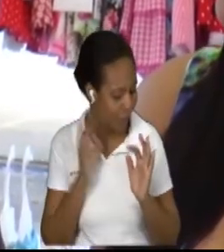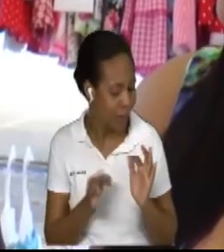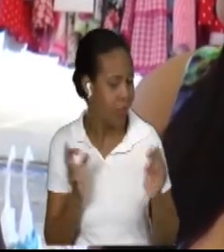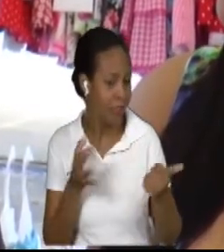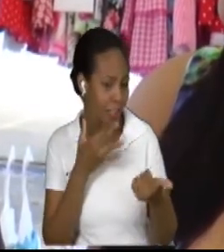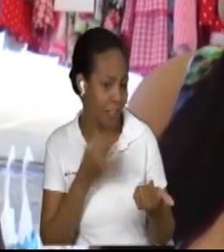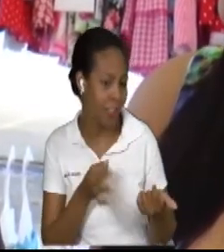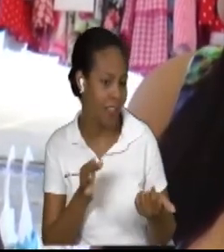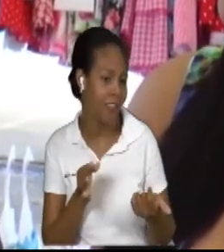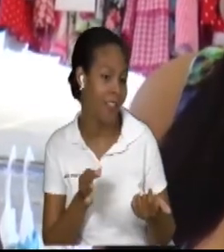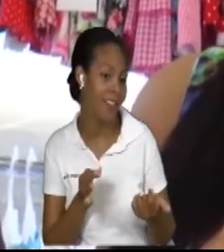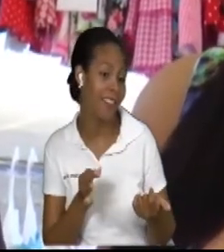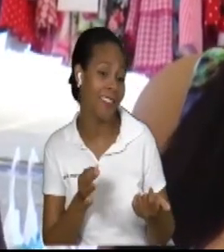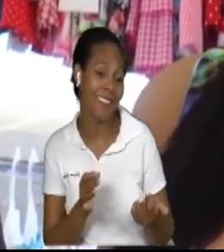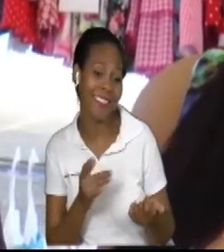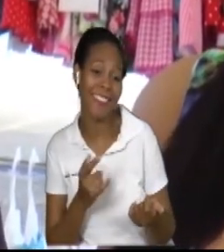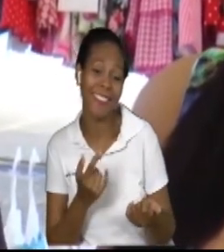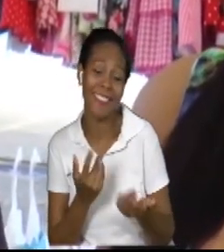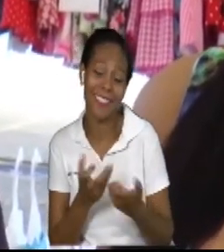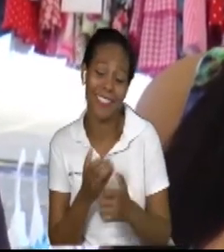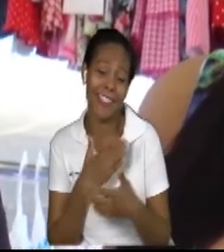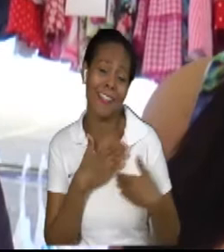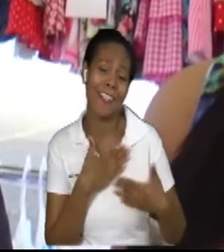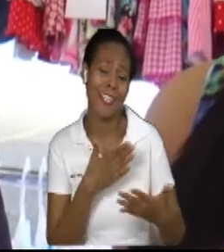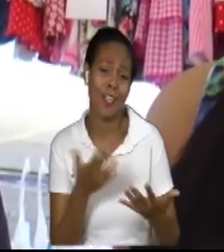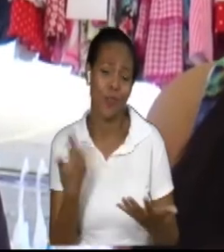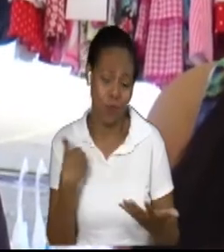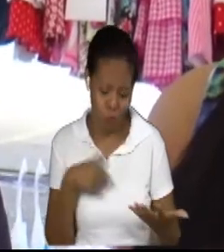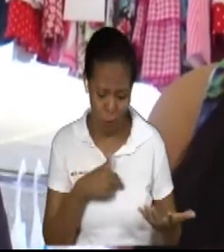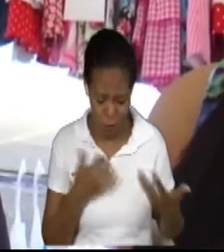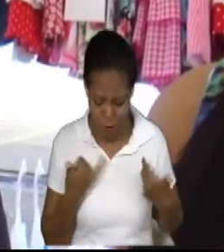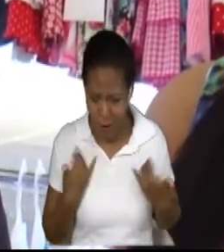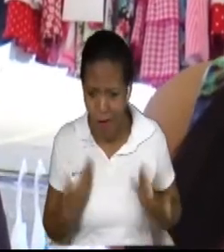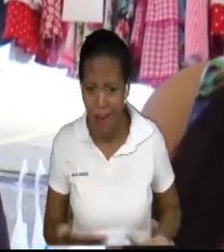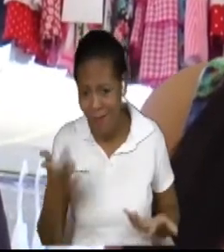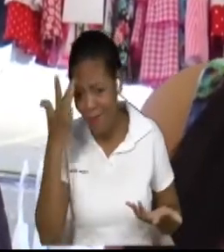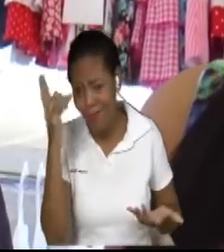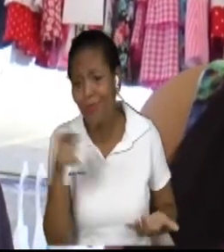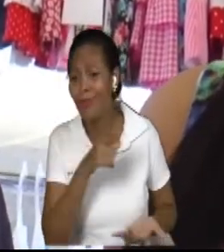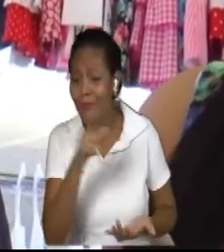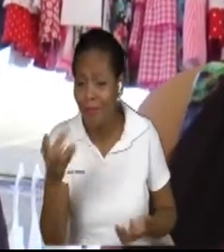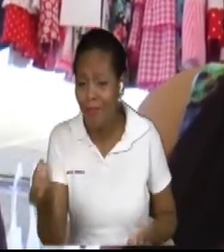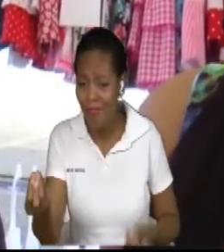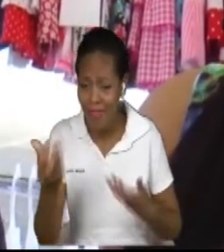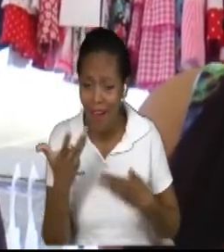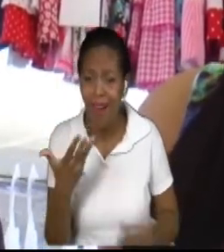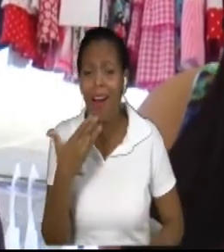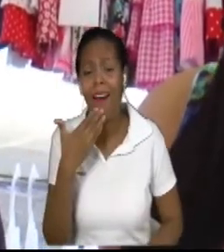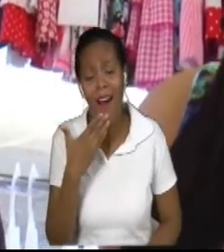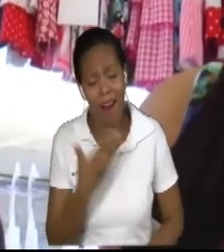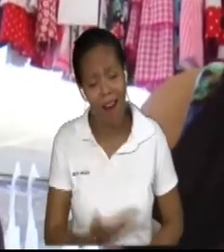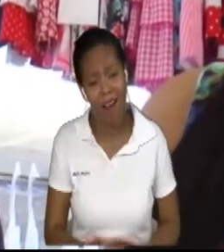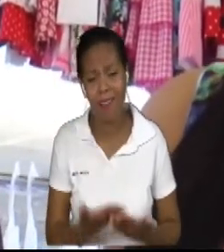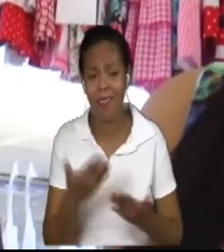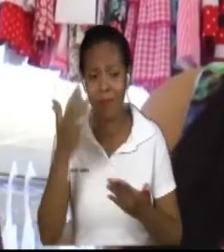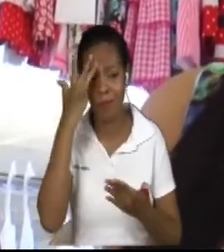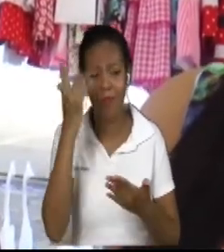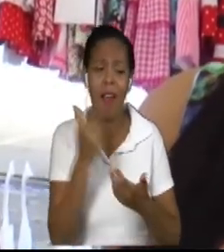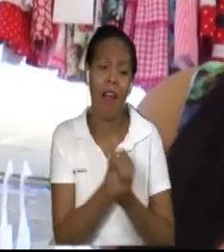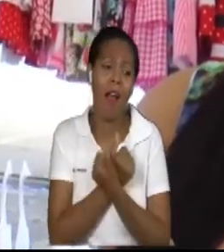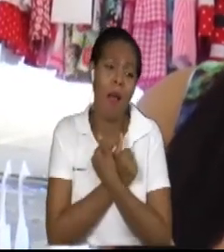que realmente todo lo que nosotros somos se lo debemos a ustedes, que con amor, con cariño y con muchísima